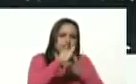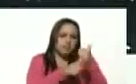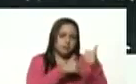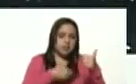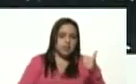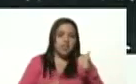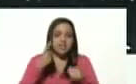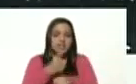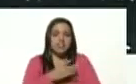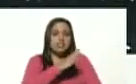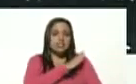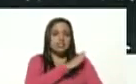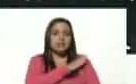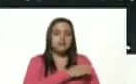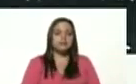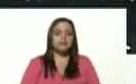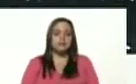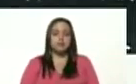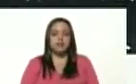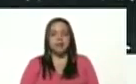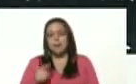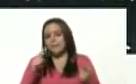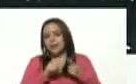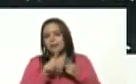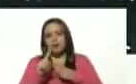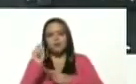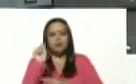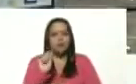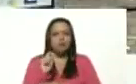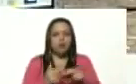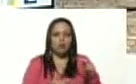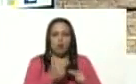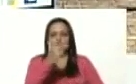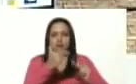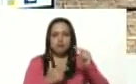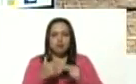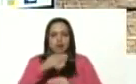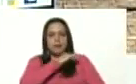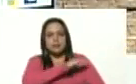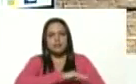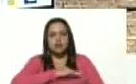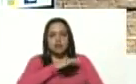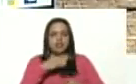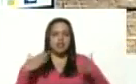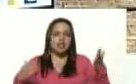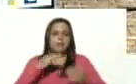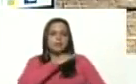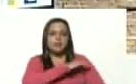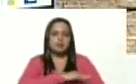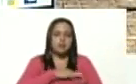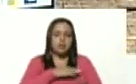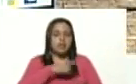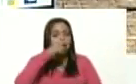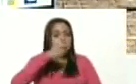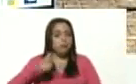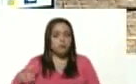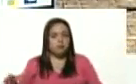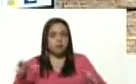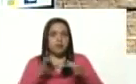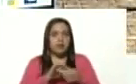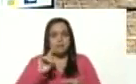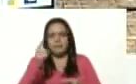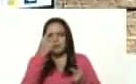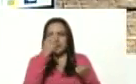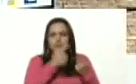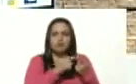tienen que tener en el primer punto la construcción de las misiones y grandes misiones y del poder popular. Primer